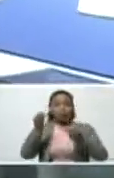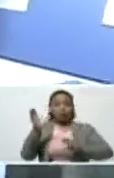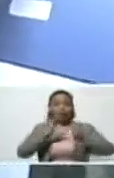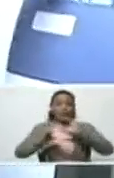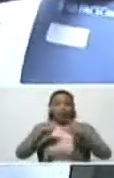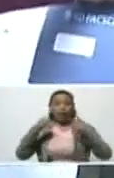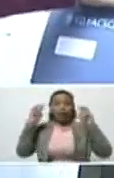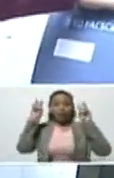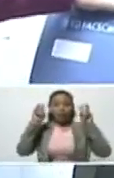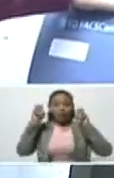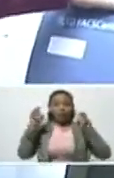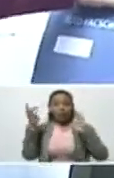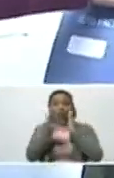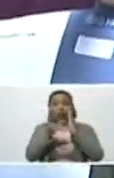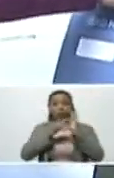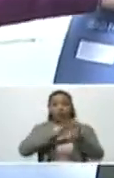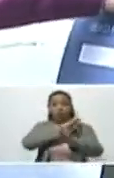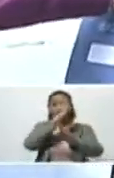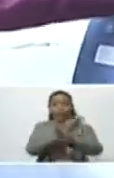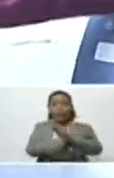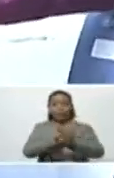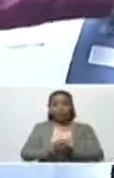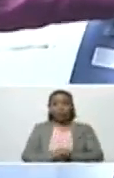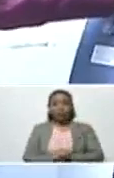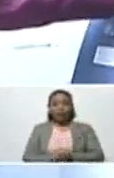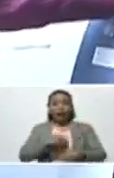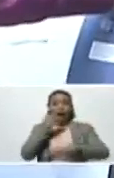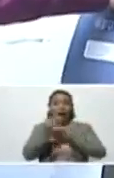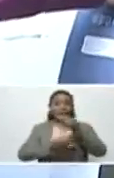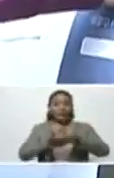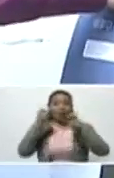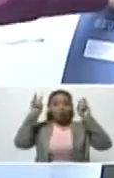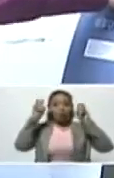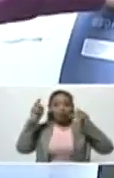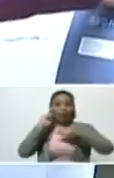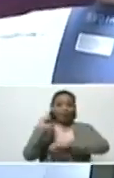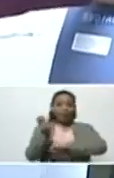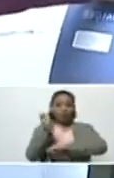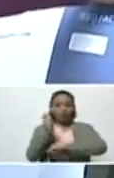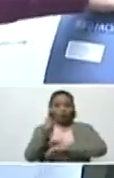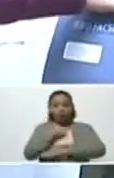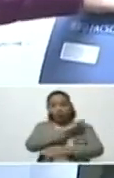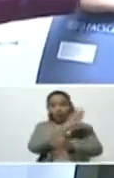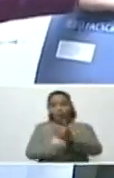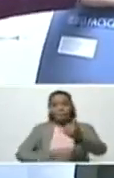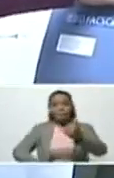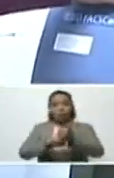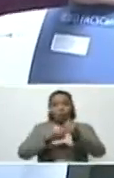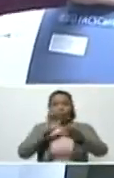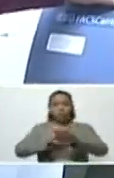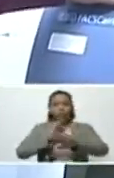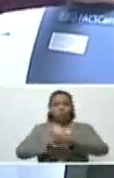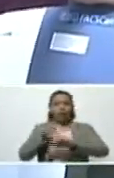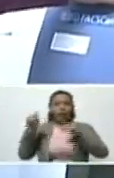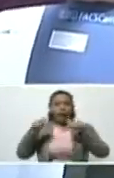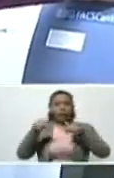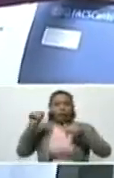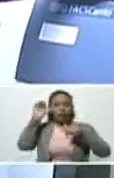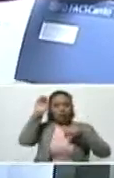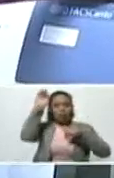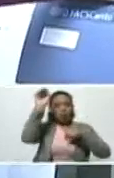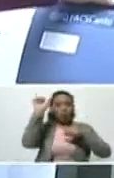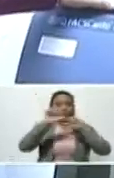innovación tecnológico, fortalecerlo, hacer nuevas inversiones, fortalecer todo, porque este es el futuro del siglo